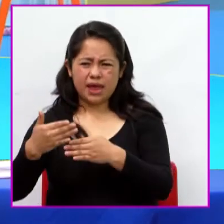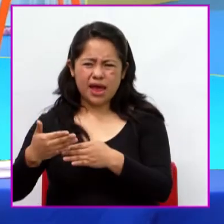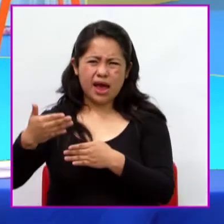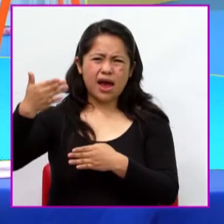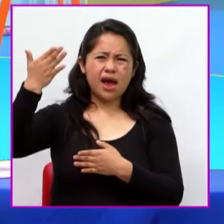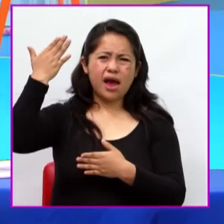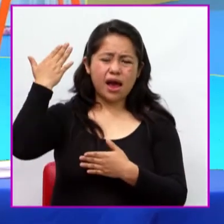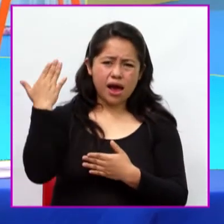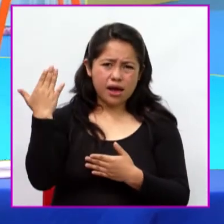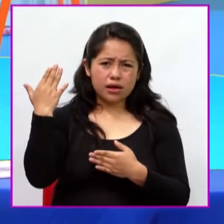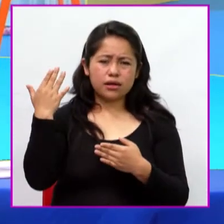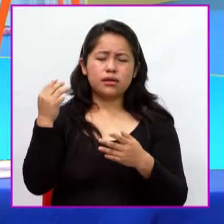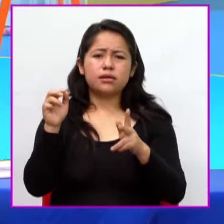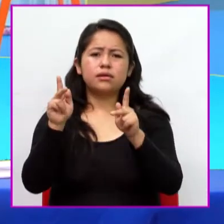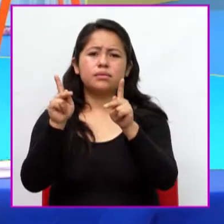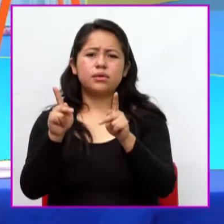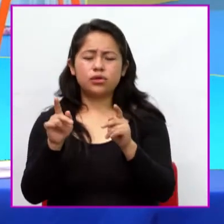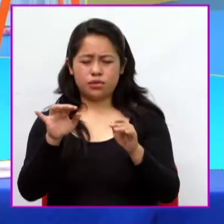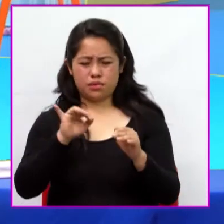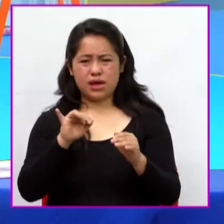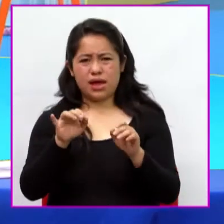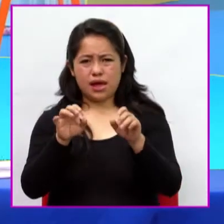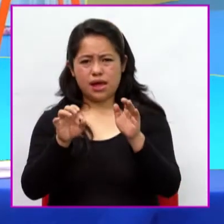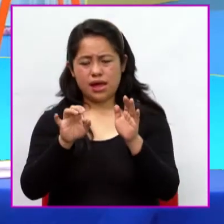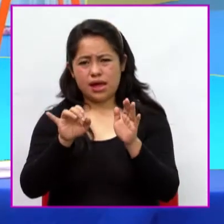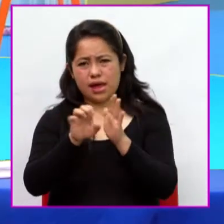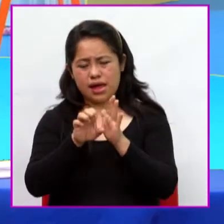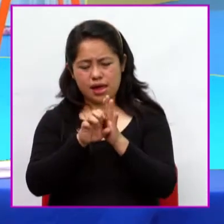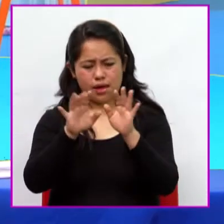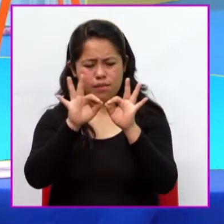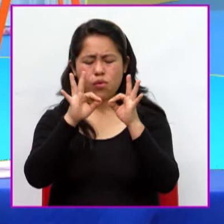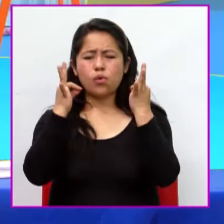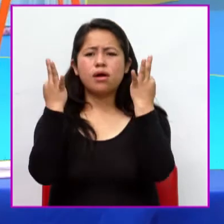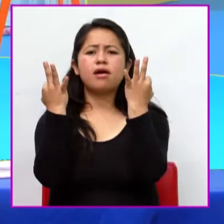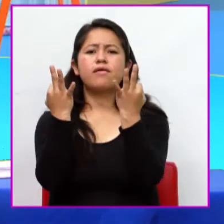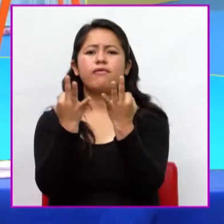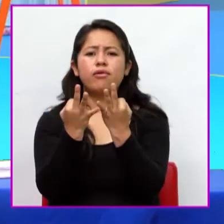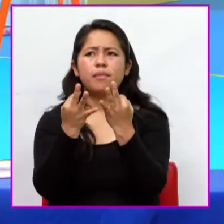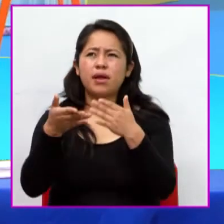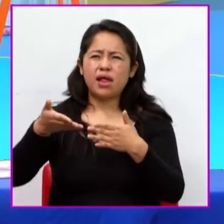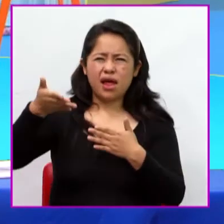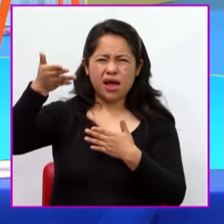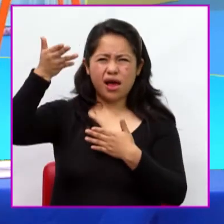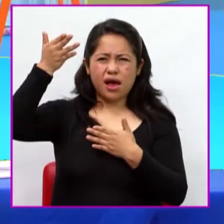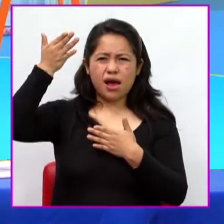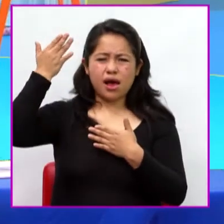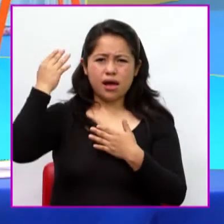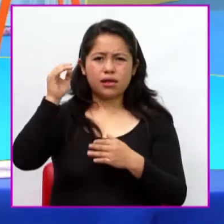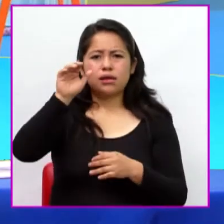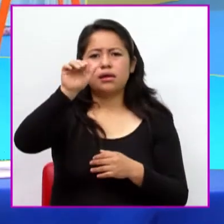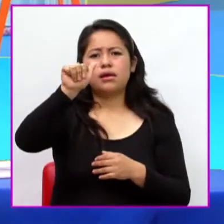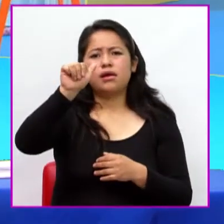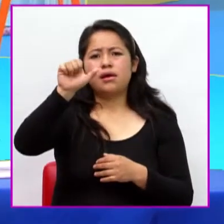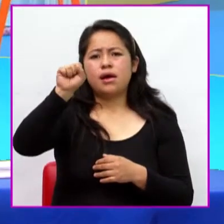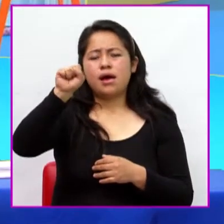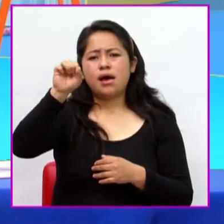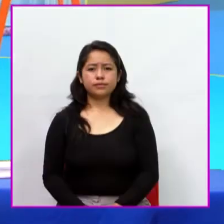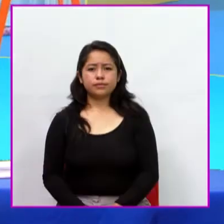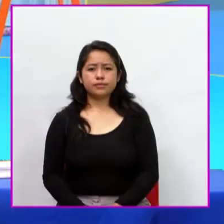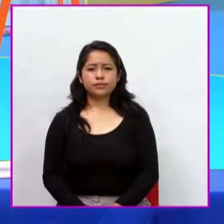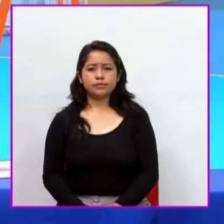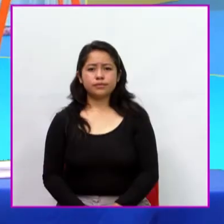familia haya habido personas que estén enfermas con asma o tal vez otro tipo de rinitis